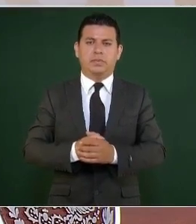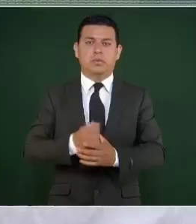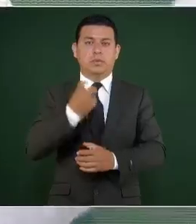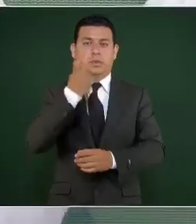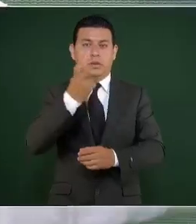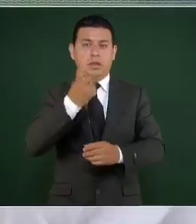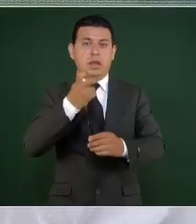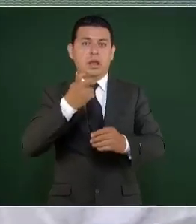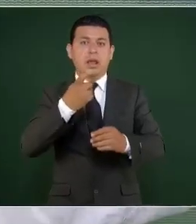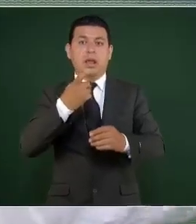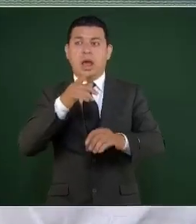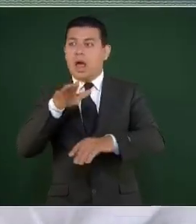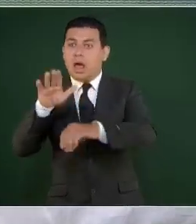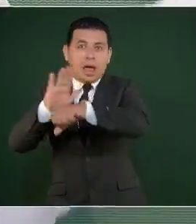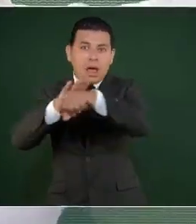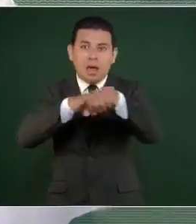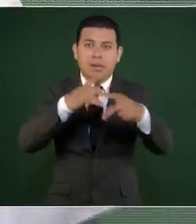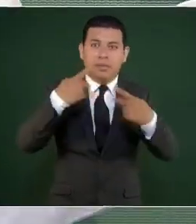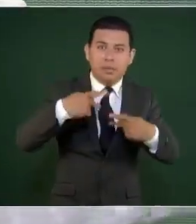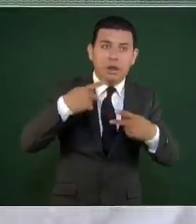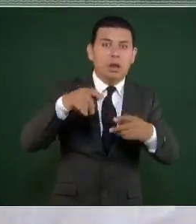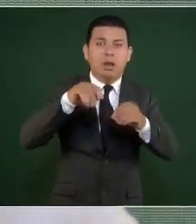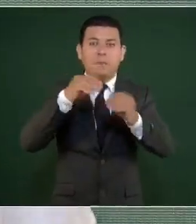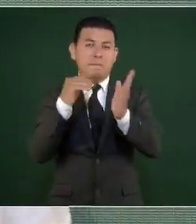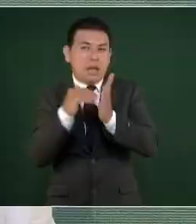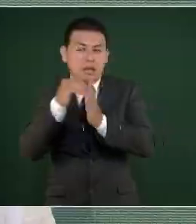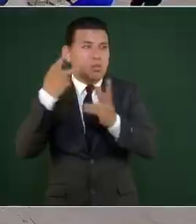Que convenza a millones,